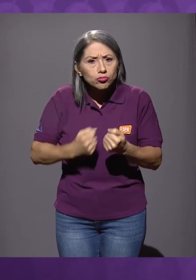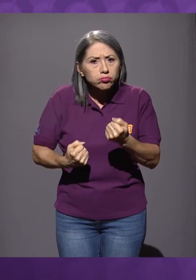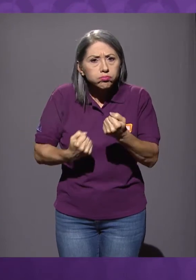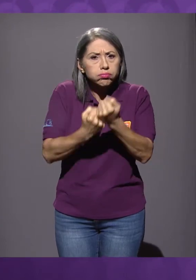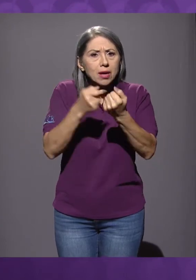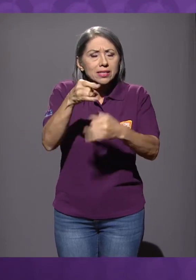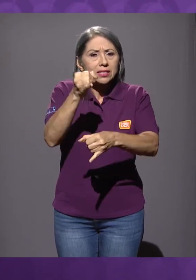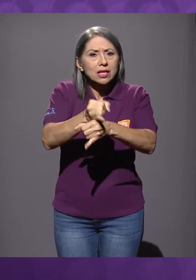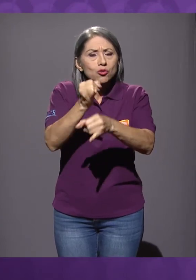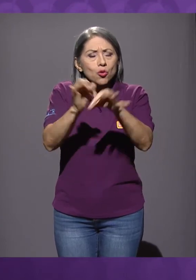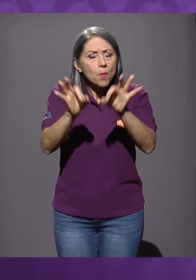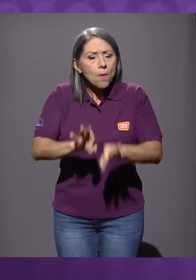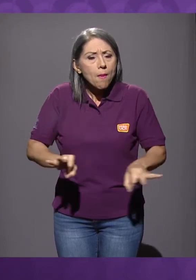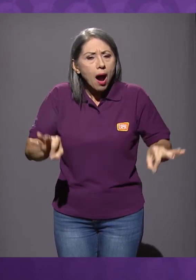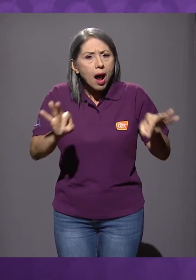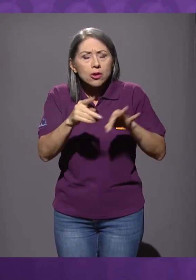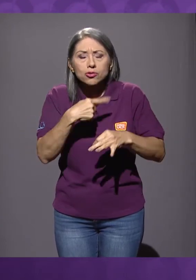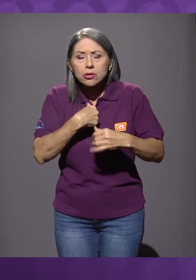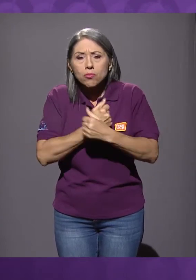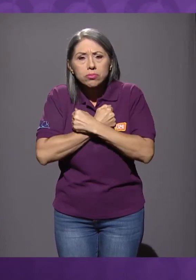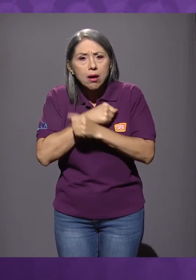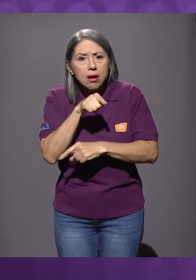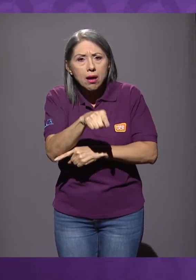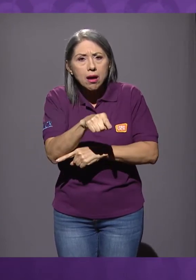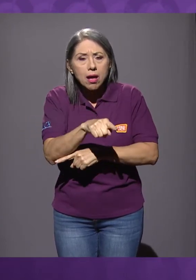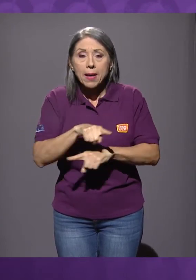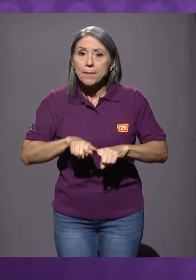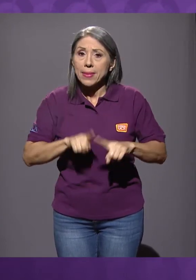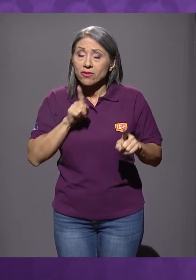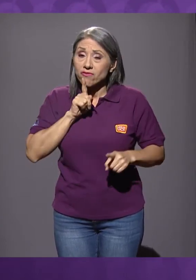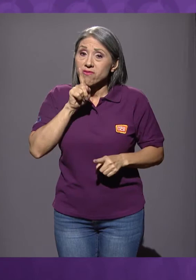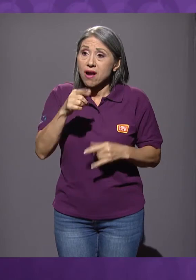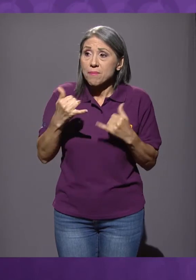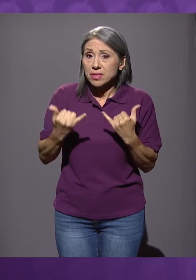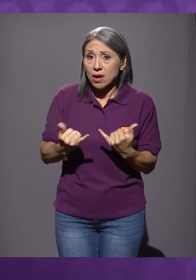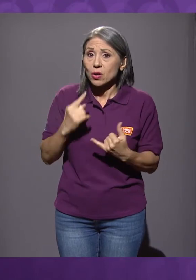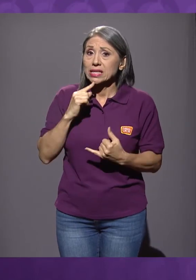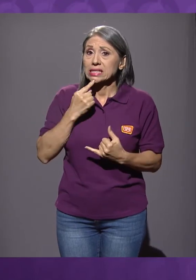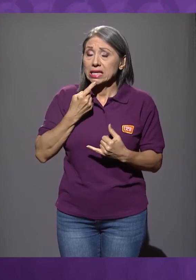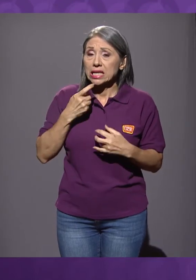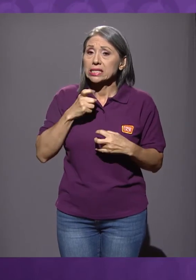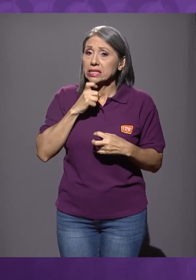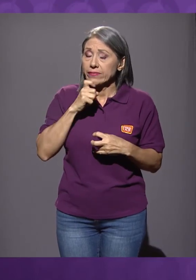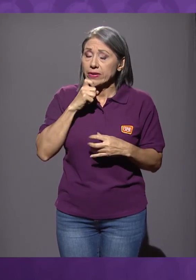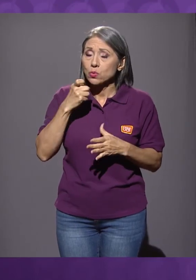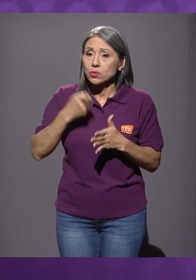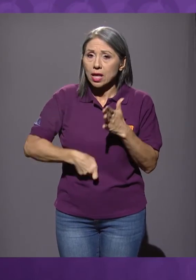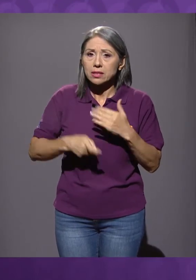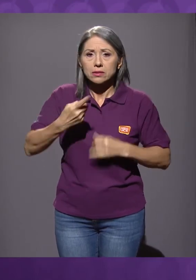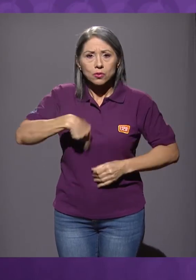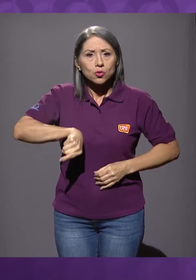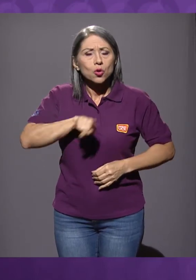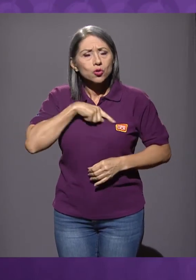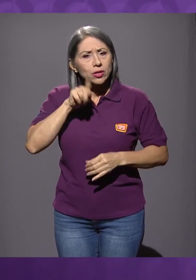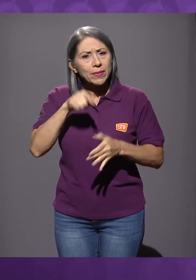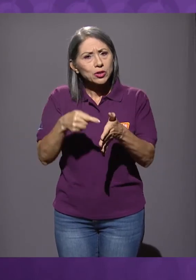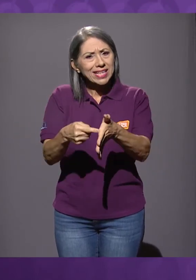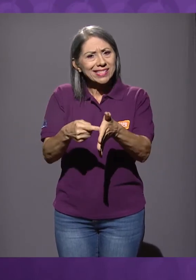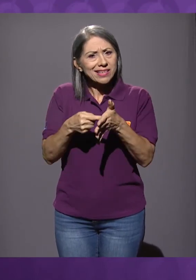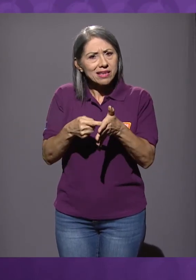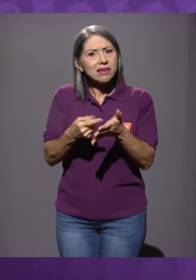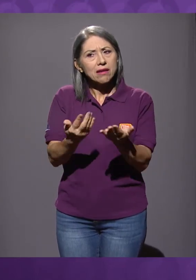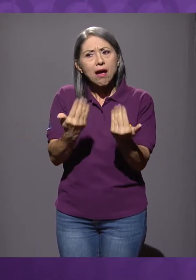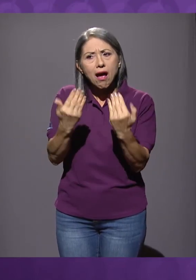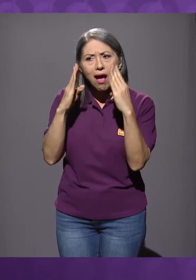valiosa y yo la adoro, pero que definitivamente en esto tiene serias dificultades, y que nosotros tenemos que